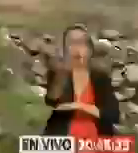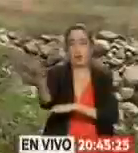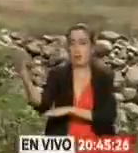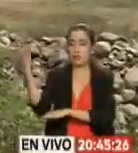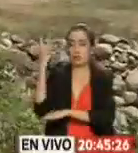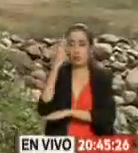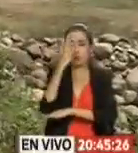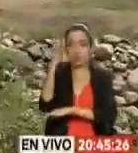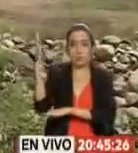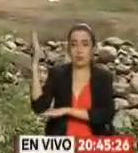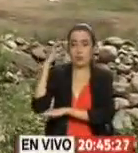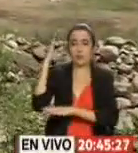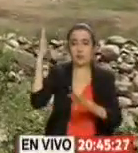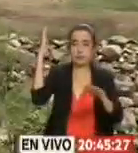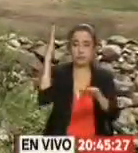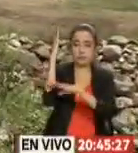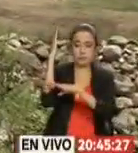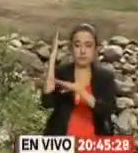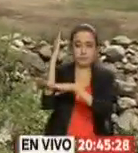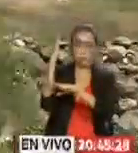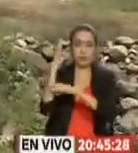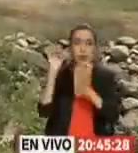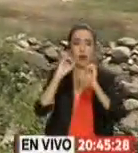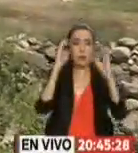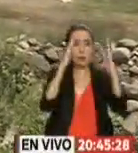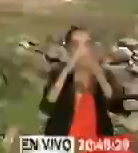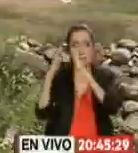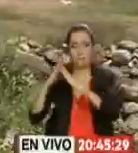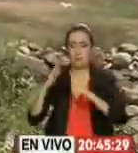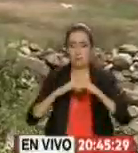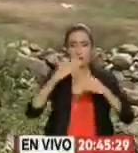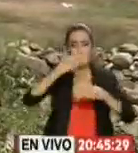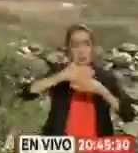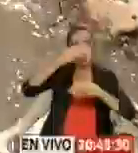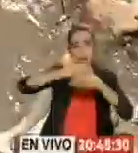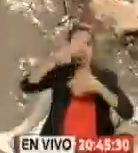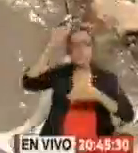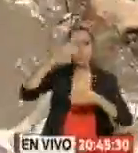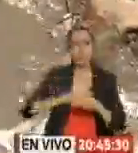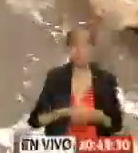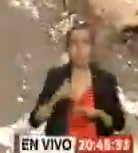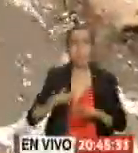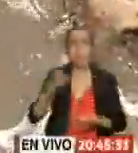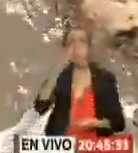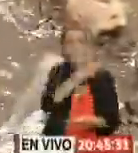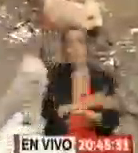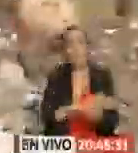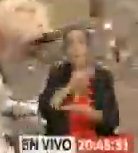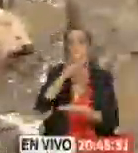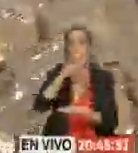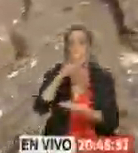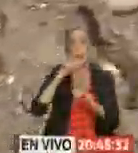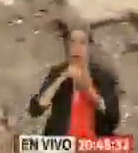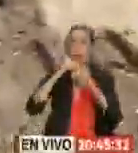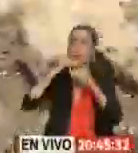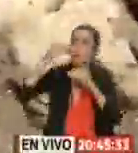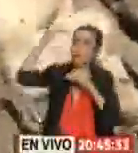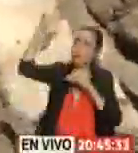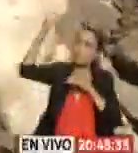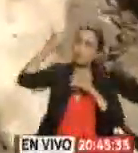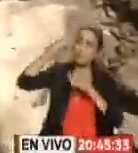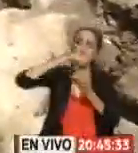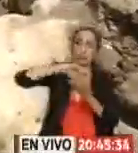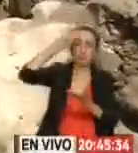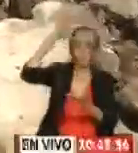talados. Cerca existen viviendas irregulares construidas con materiales como madera. Más arriba, a casi 3.100 metros en el Pichincha,